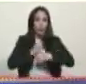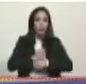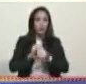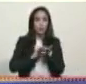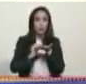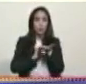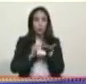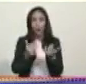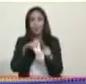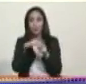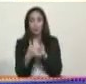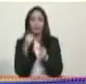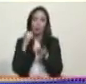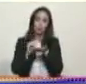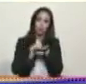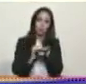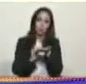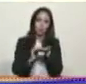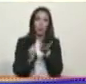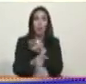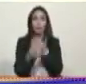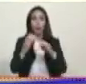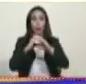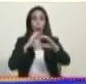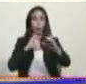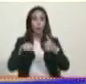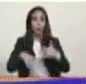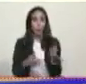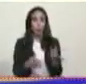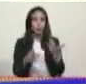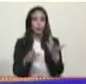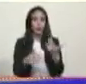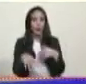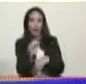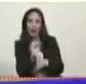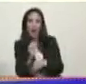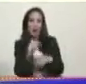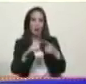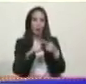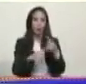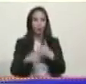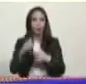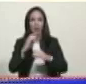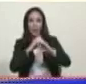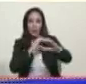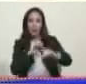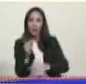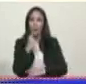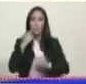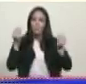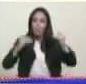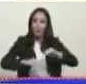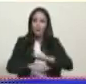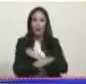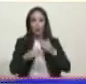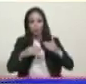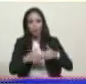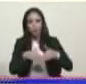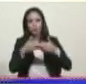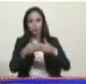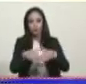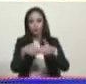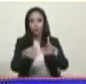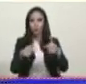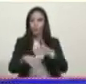sus problemas más sentidos, y no solo es el transporte terrestre, sino que Sucre, que vive frente al mar, bueno, hoy se comienza a